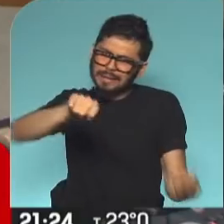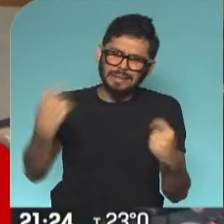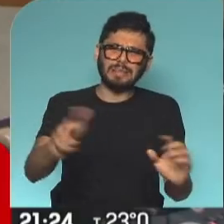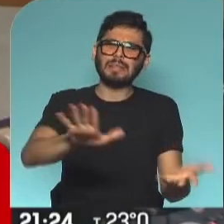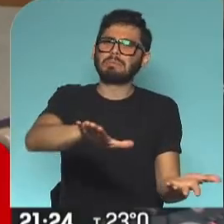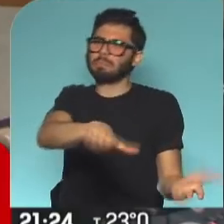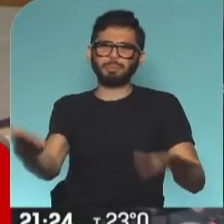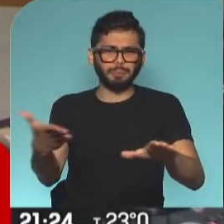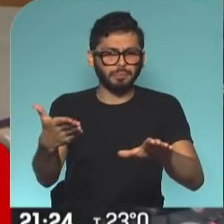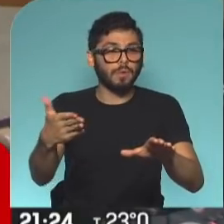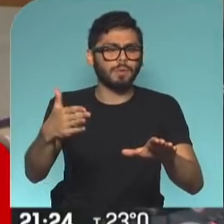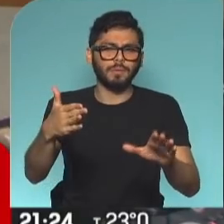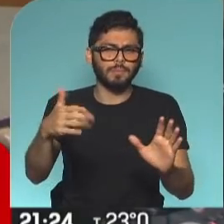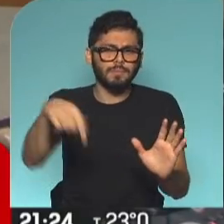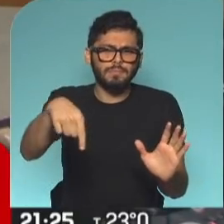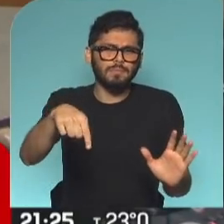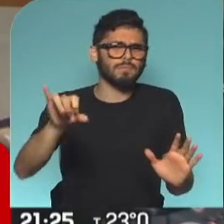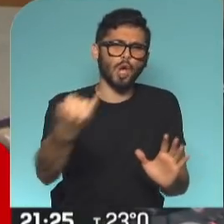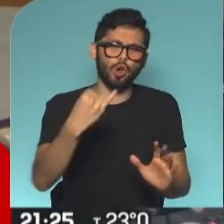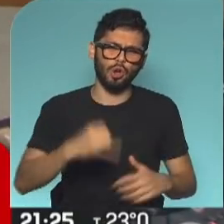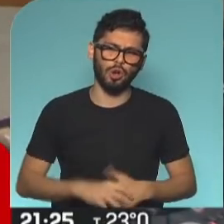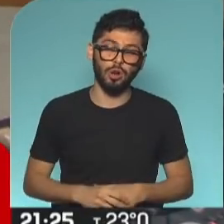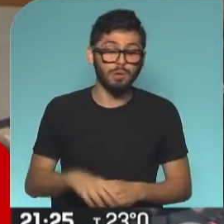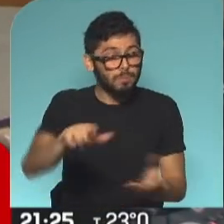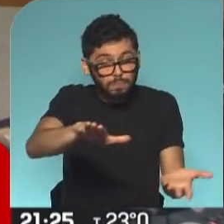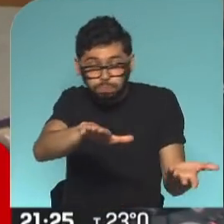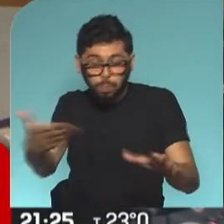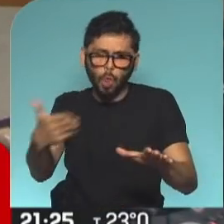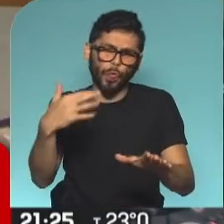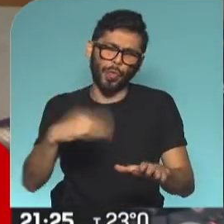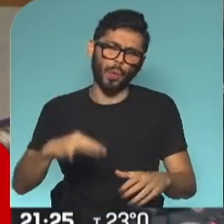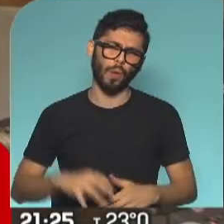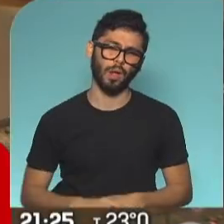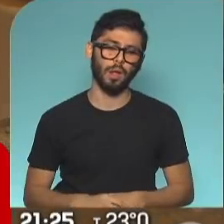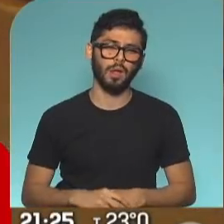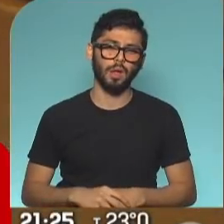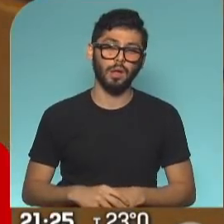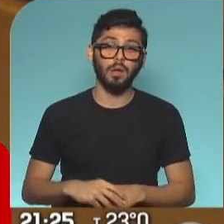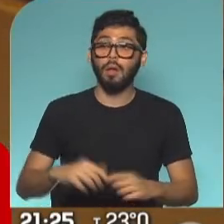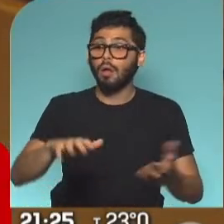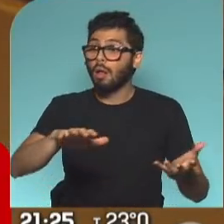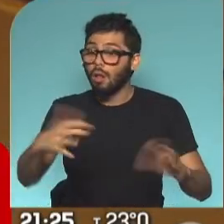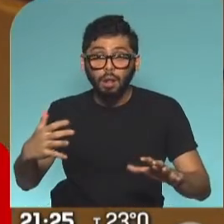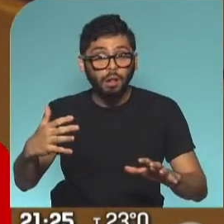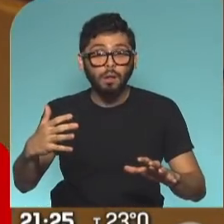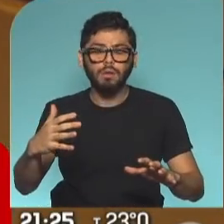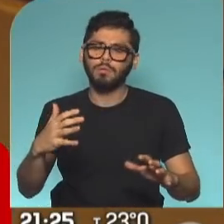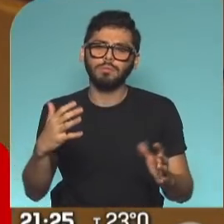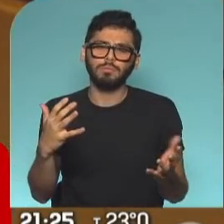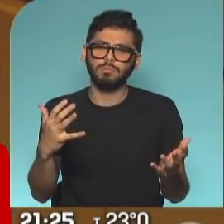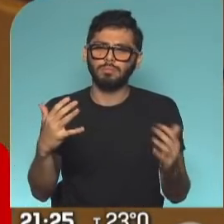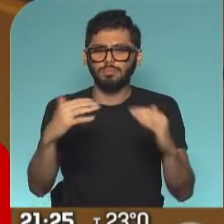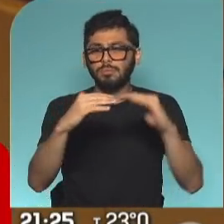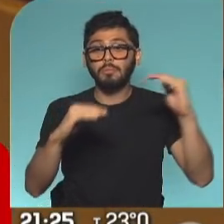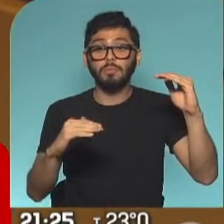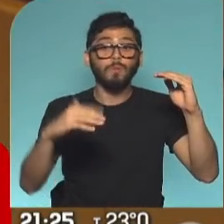media. Y hay que dar vuelta a esa media, ¿eh? Porque si no vamos a seguir viviendo con más desigualdad y con